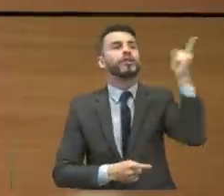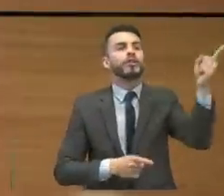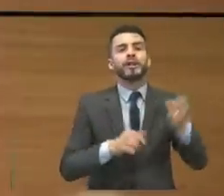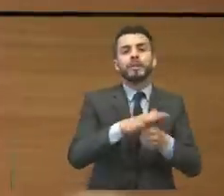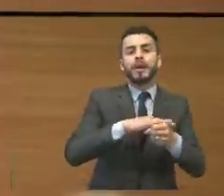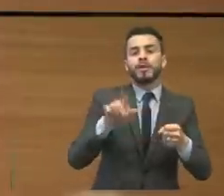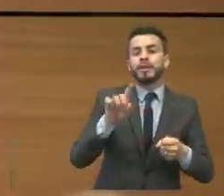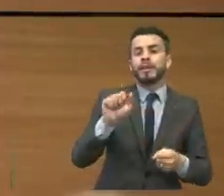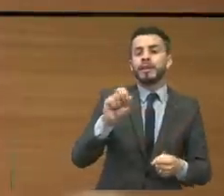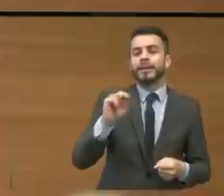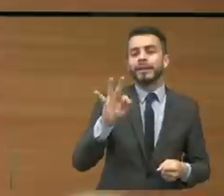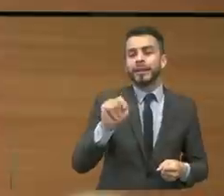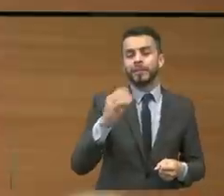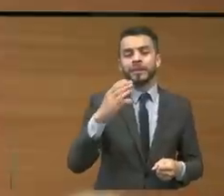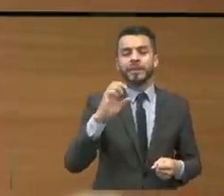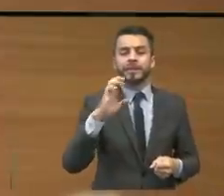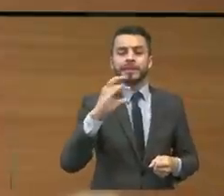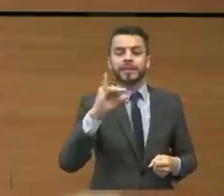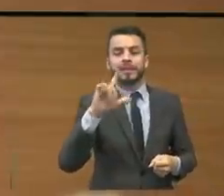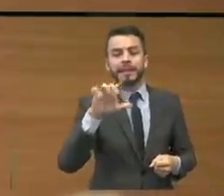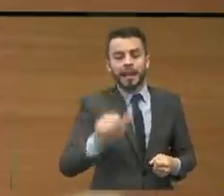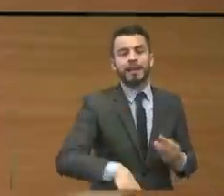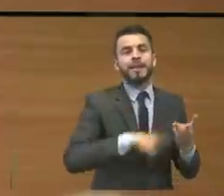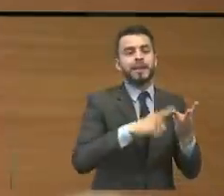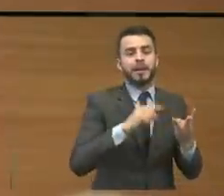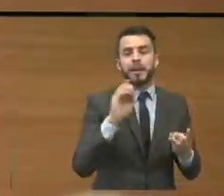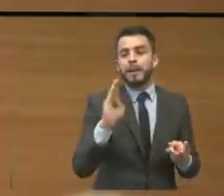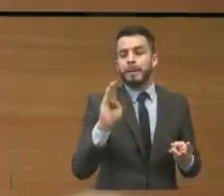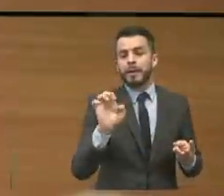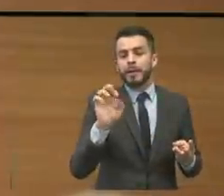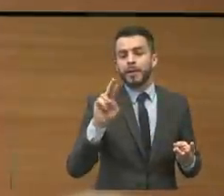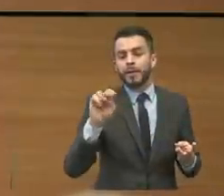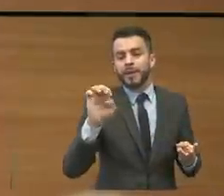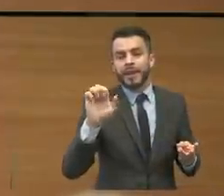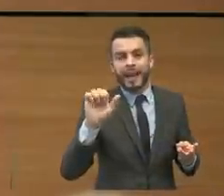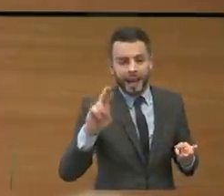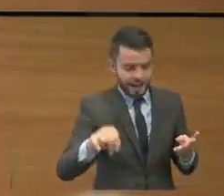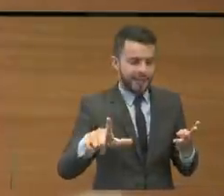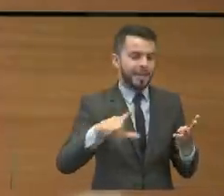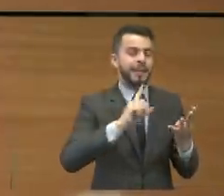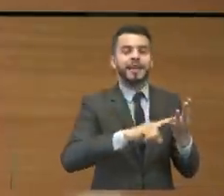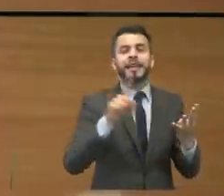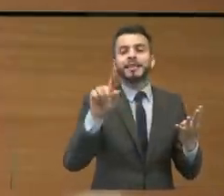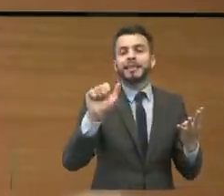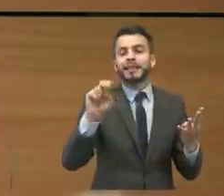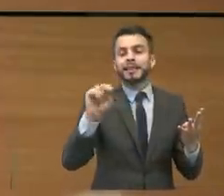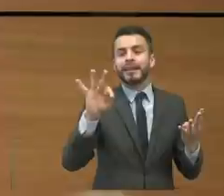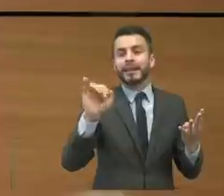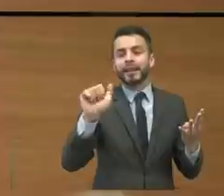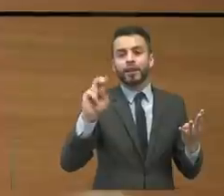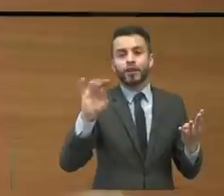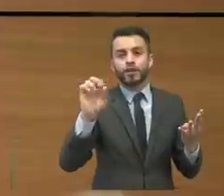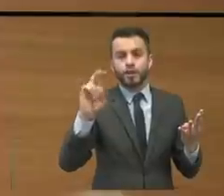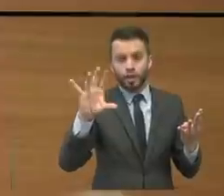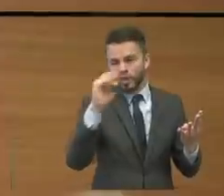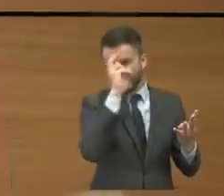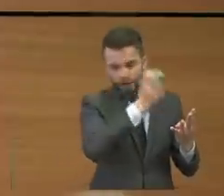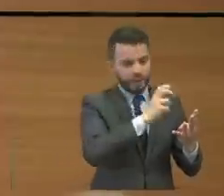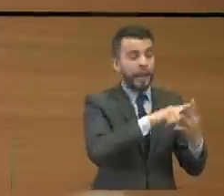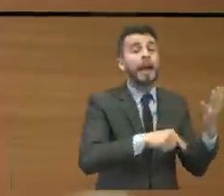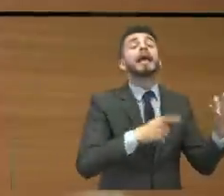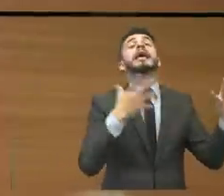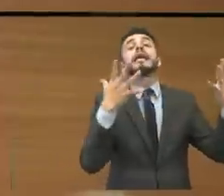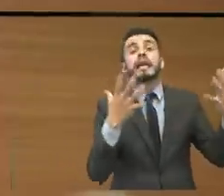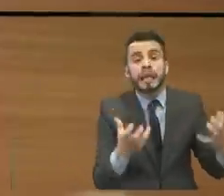Cecilia, en Verbenal, en San Antonio Norte, sí tenga una opción de